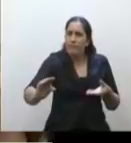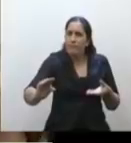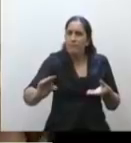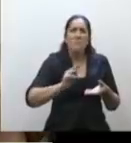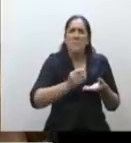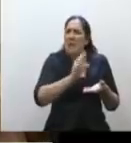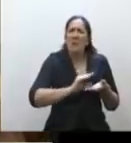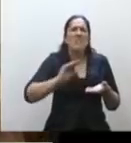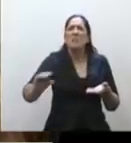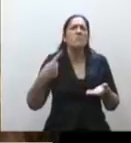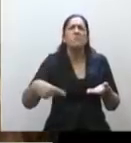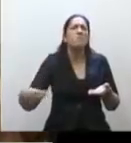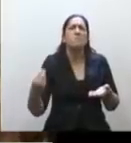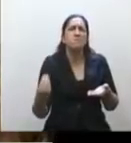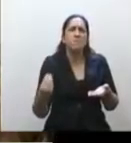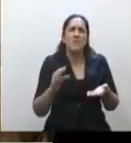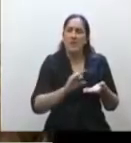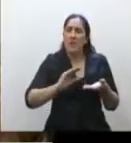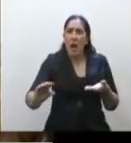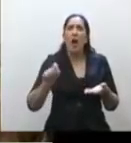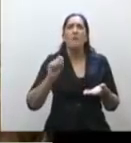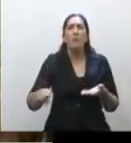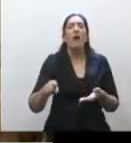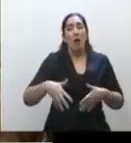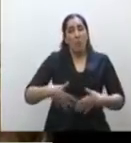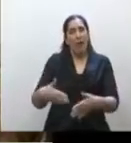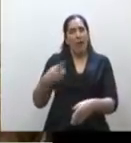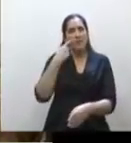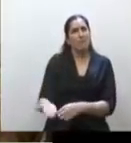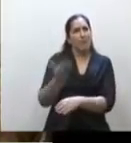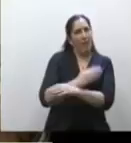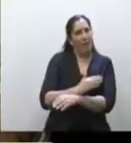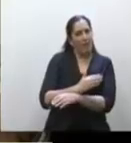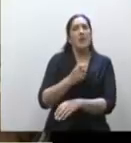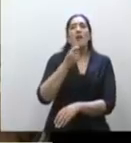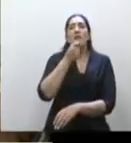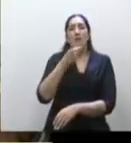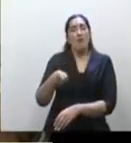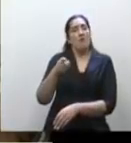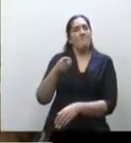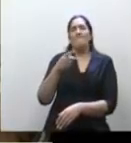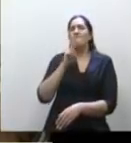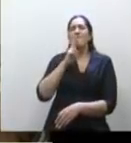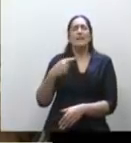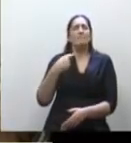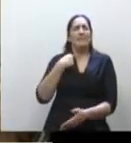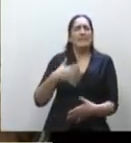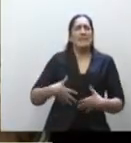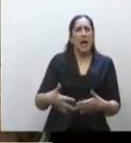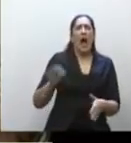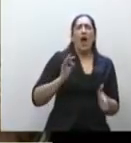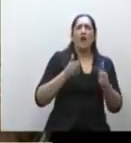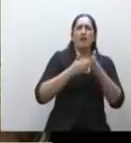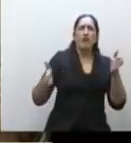para lo que son la prevención del embarazo no deseado, entre el año 2003 y